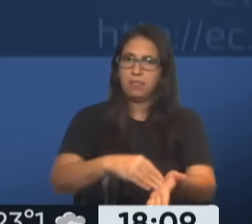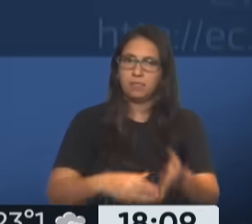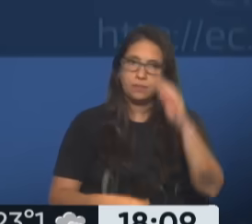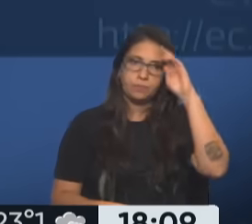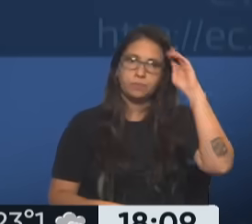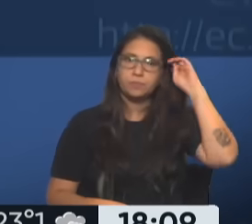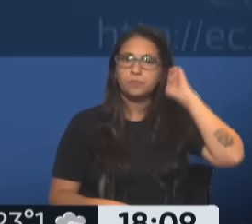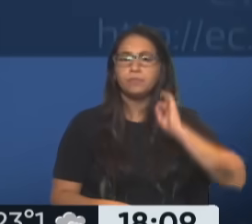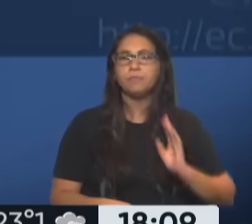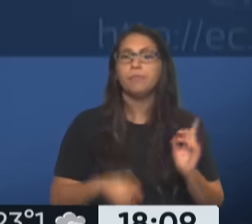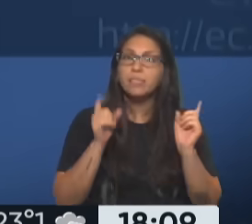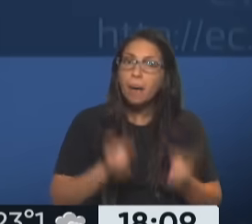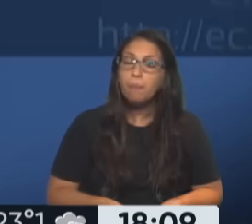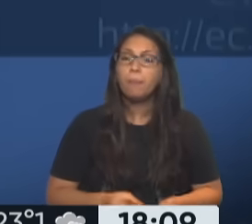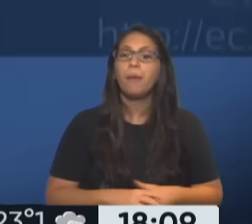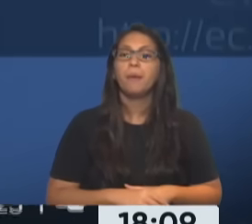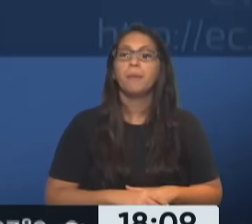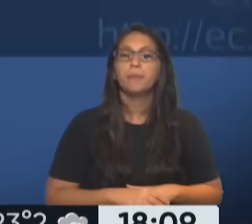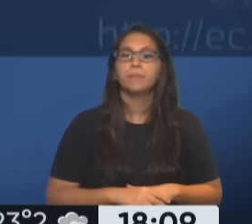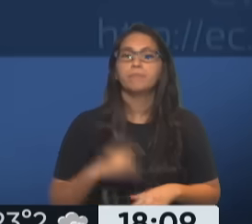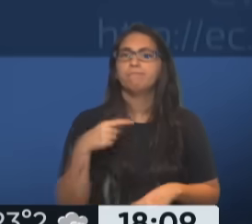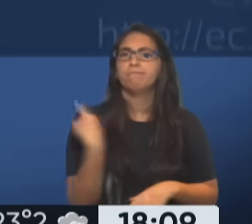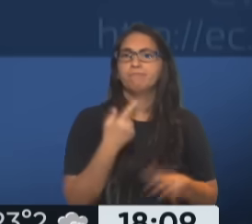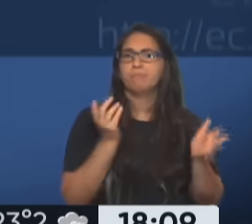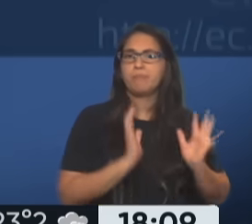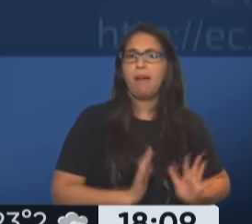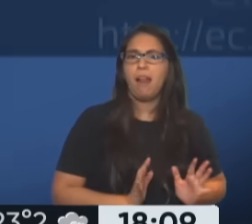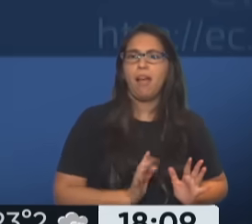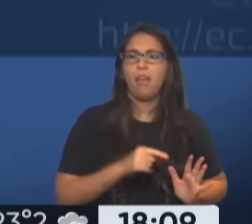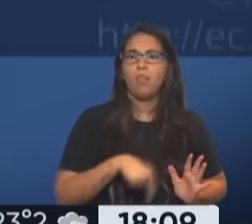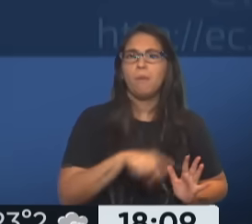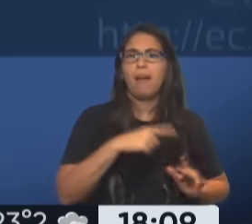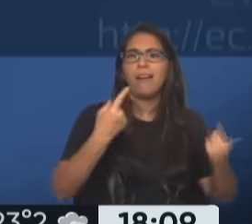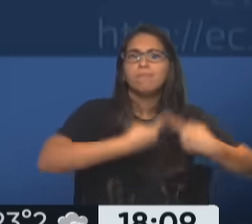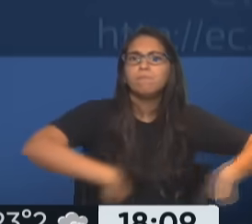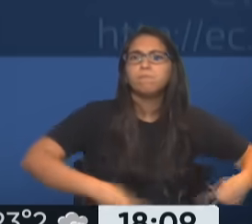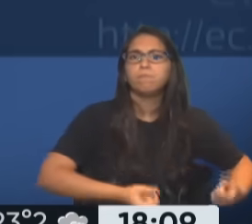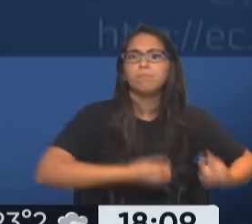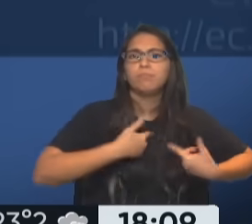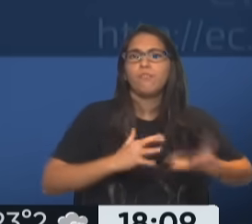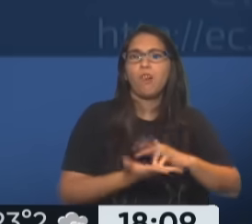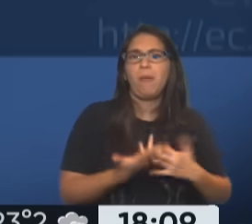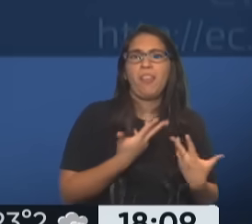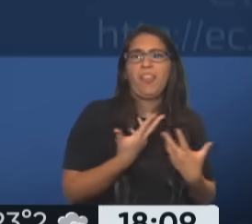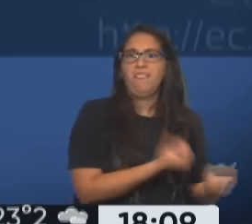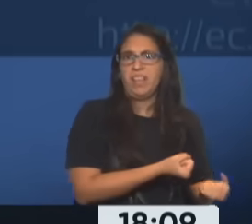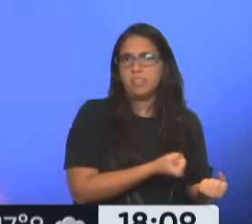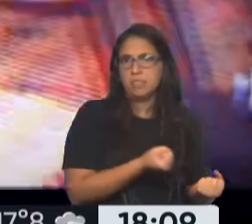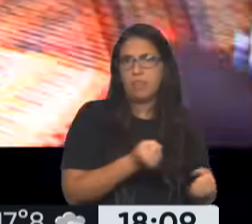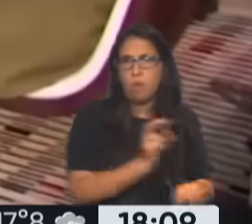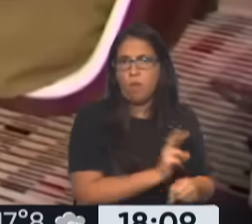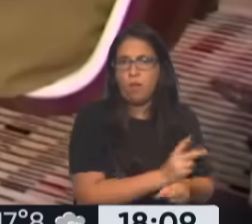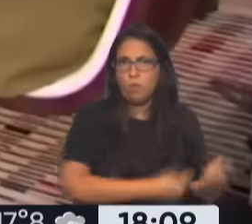At the same time, we stand ready to make full use of our trade defense instruments if this is